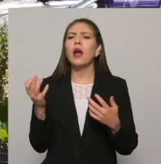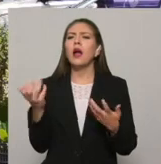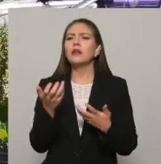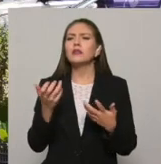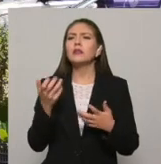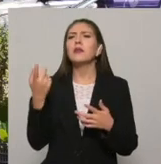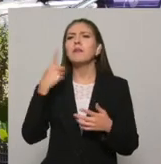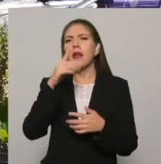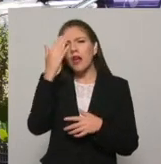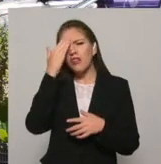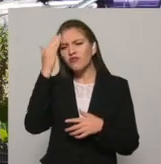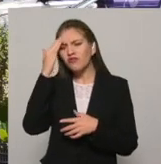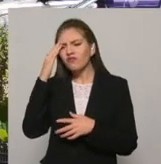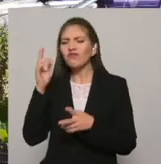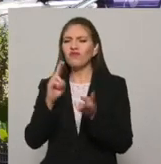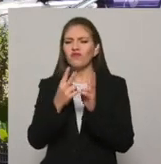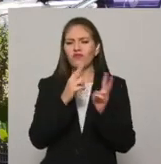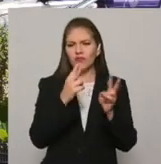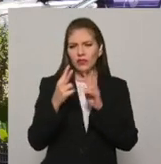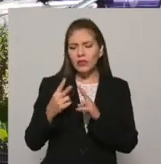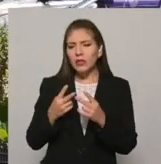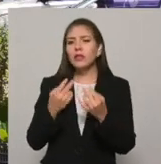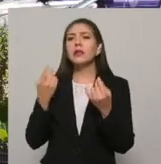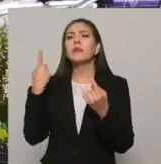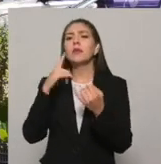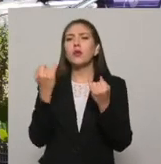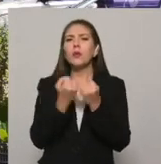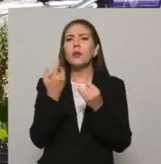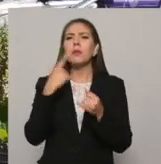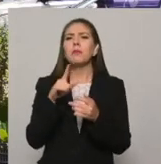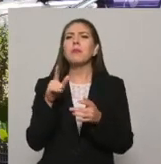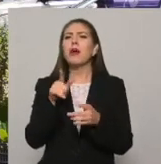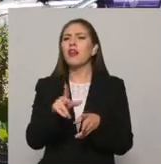nuestros vecinos, sino que también podremos contribuir a la reducción de